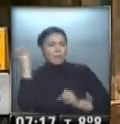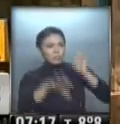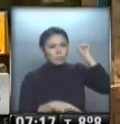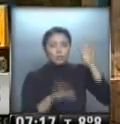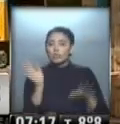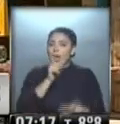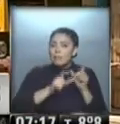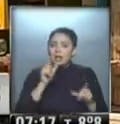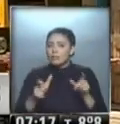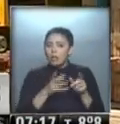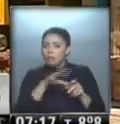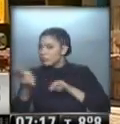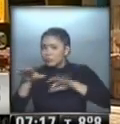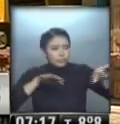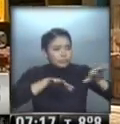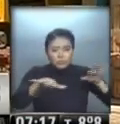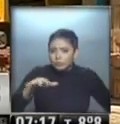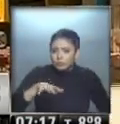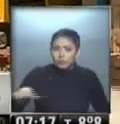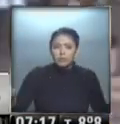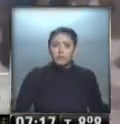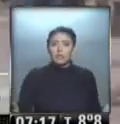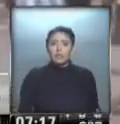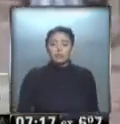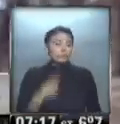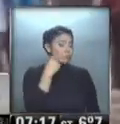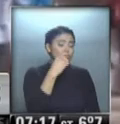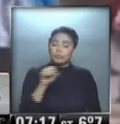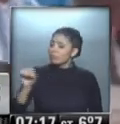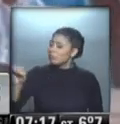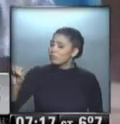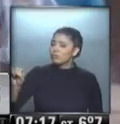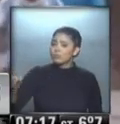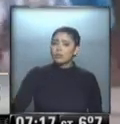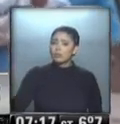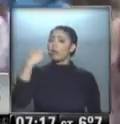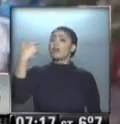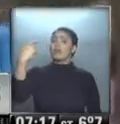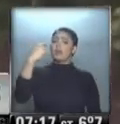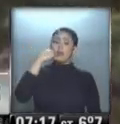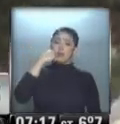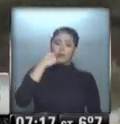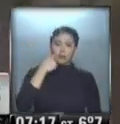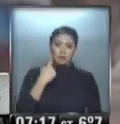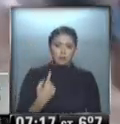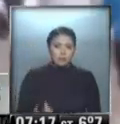toda la gente se empezaba a desparcir, y cuando me di vuelta y me llegó un tiro en la cara